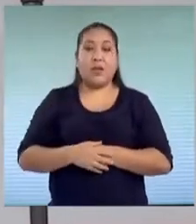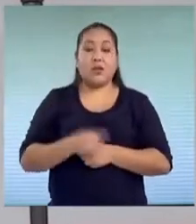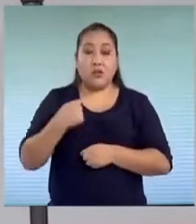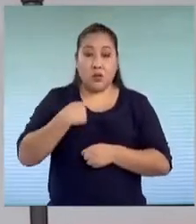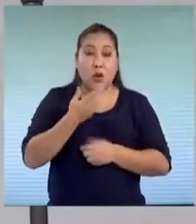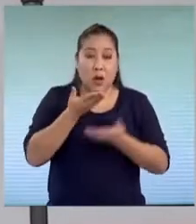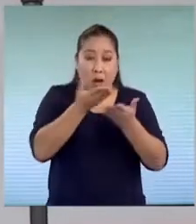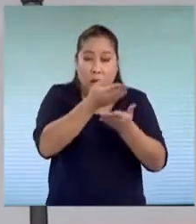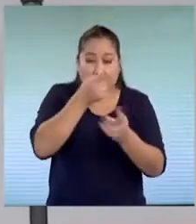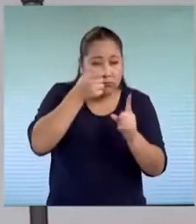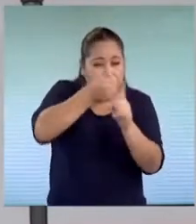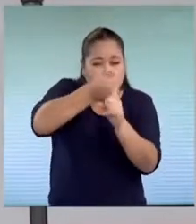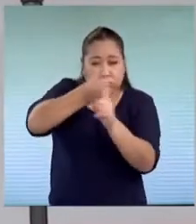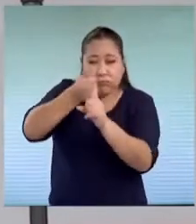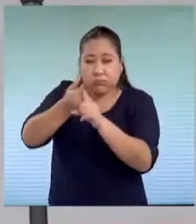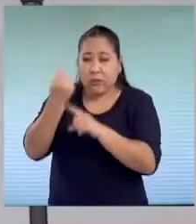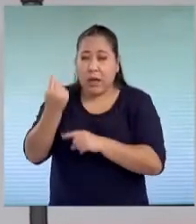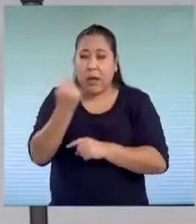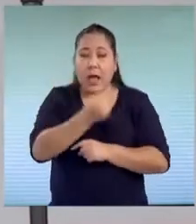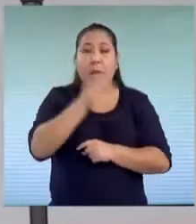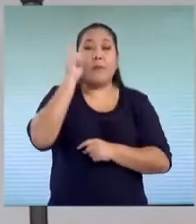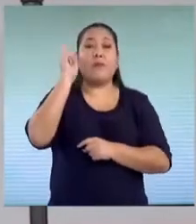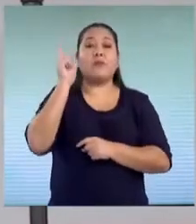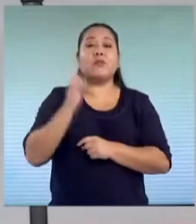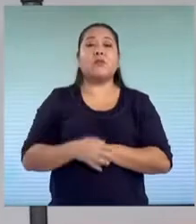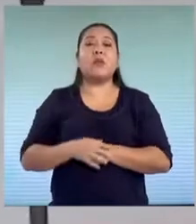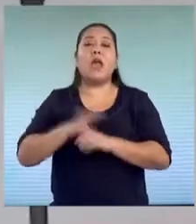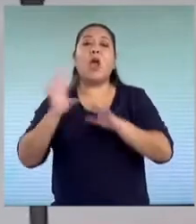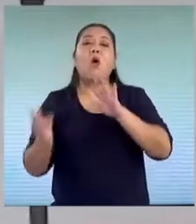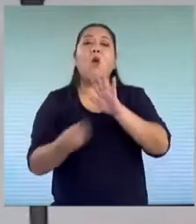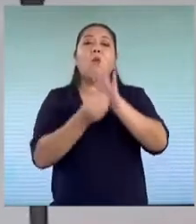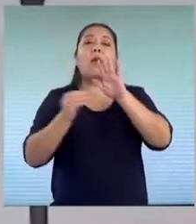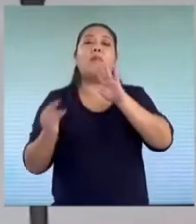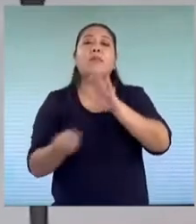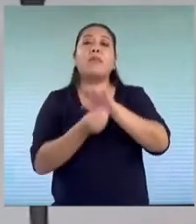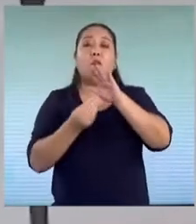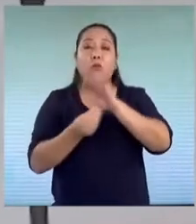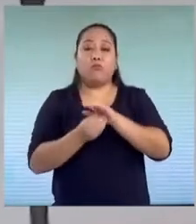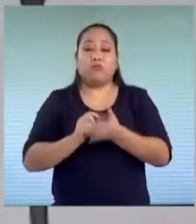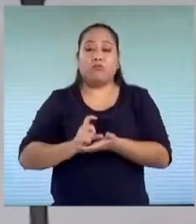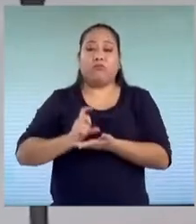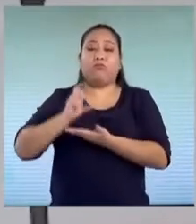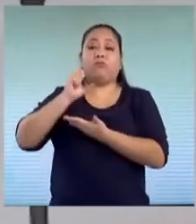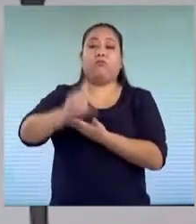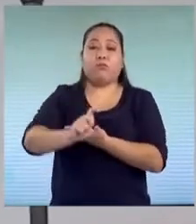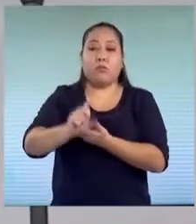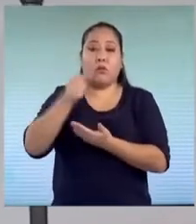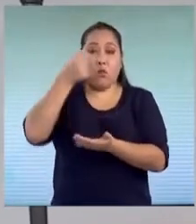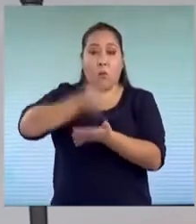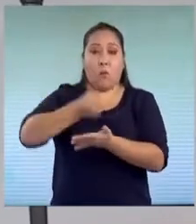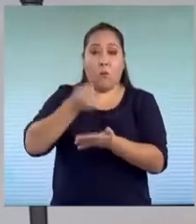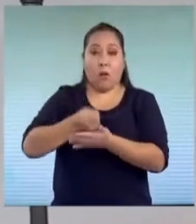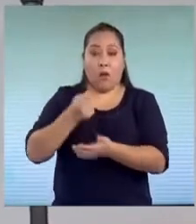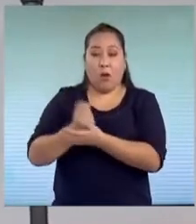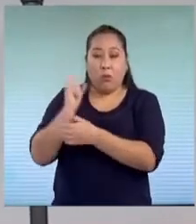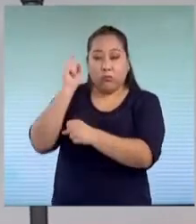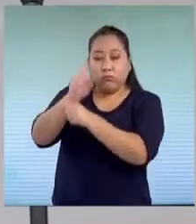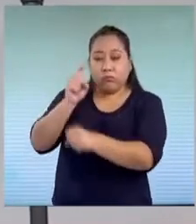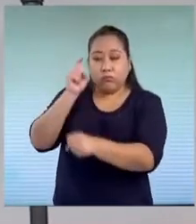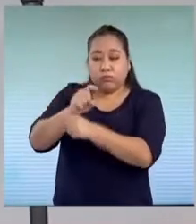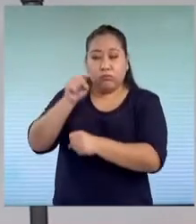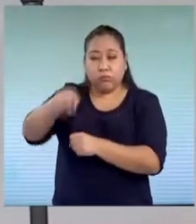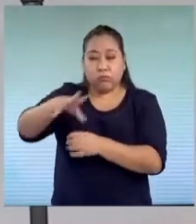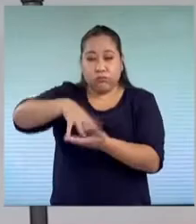me dirijo. Queremos un aumento en sus remuneraciones con las capacitaciones que